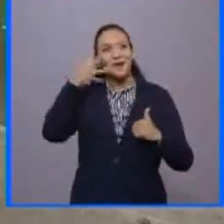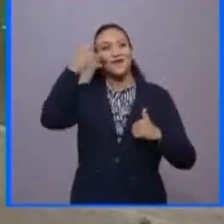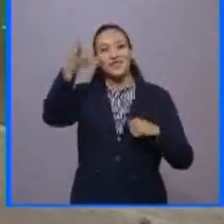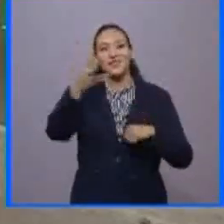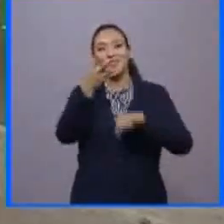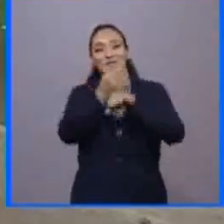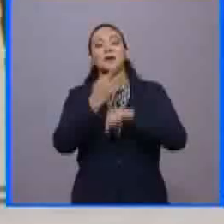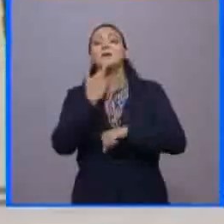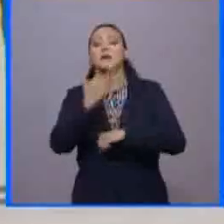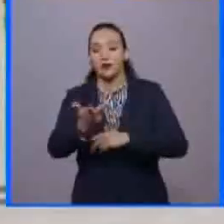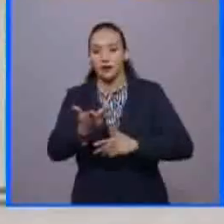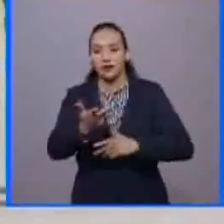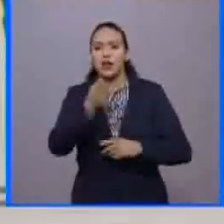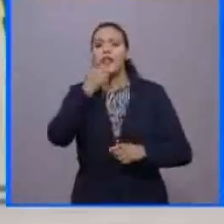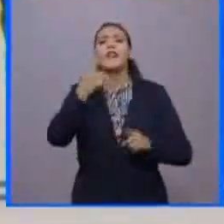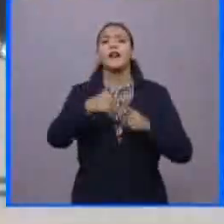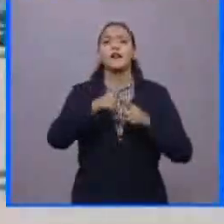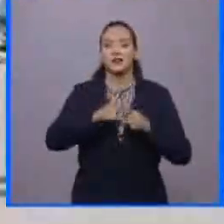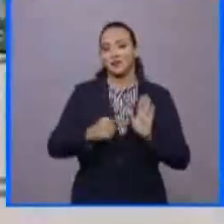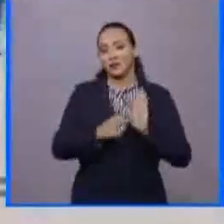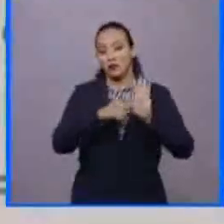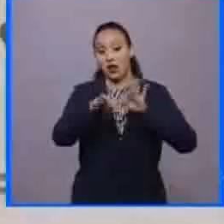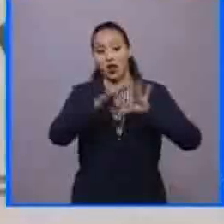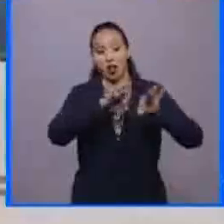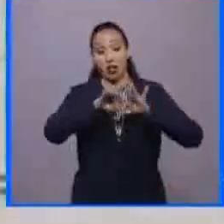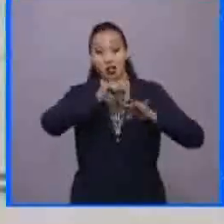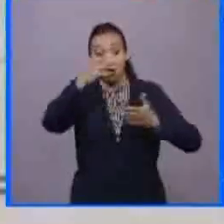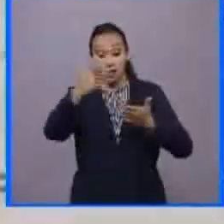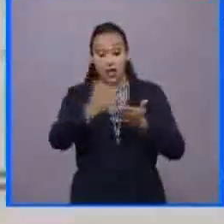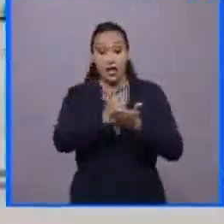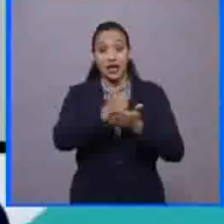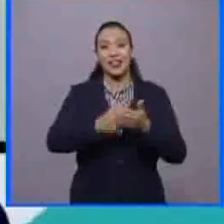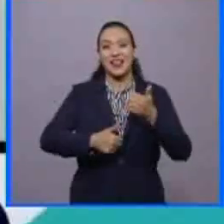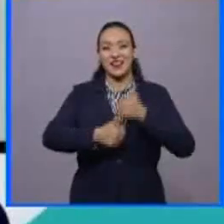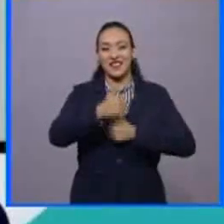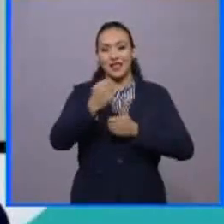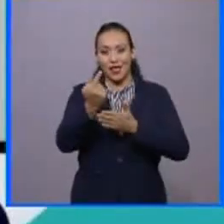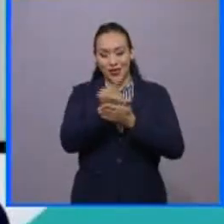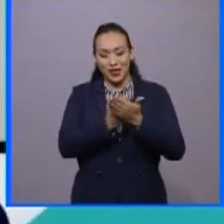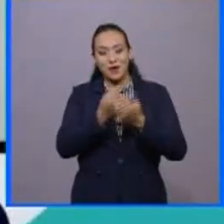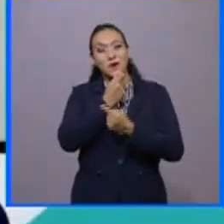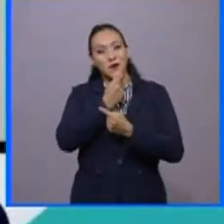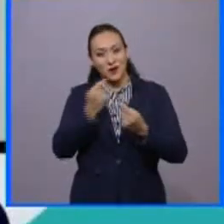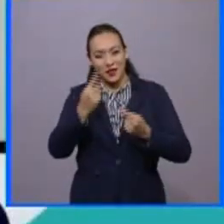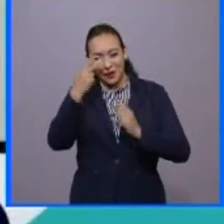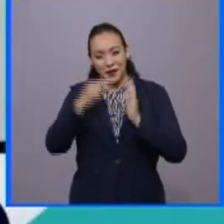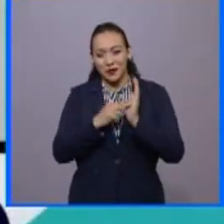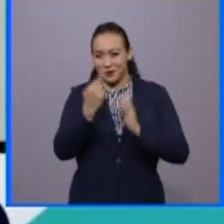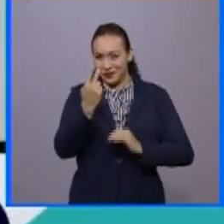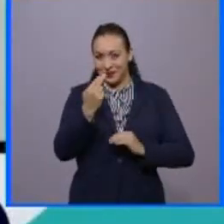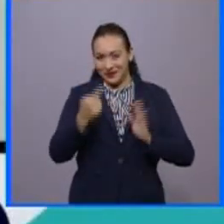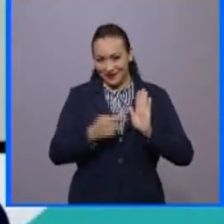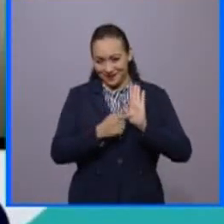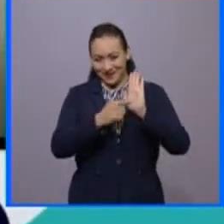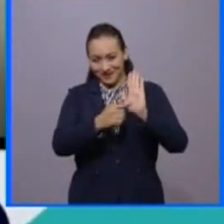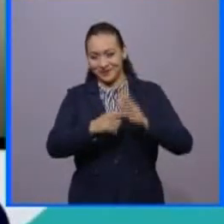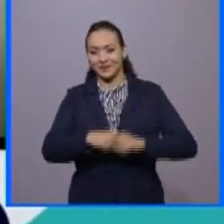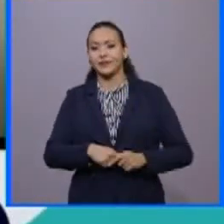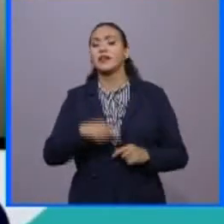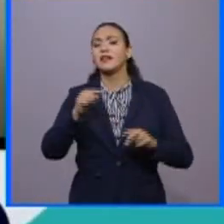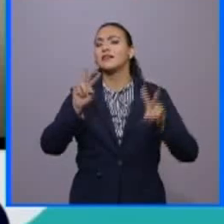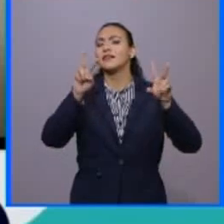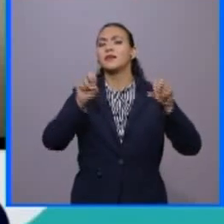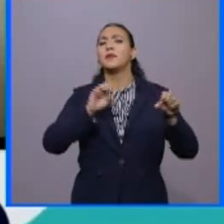Poder Judicial de la Federación al presentar los trabajos ganadores del concurso de dibujo infantil 2025. Bajo